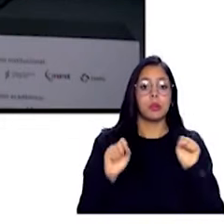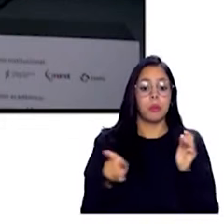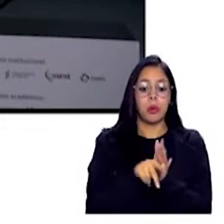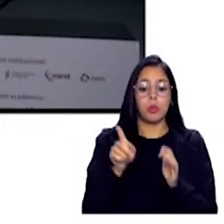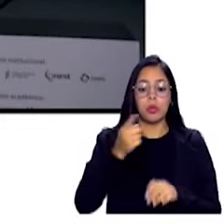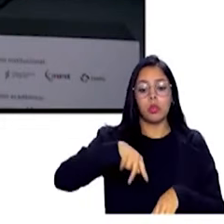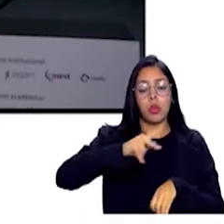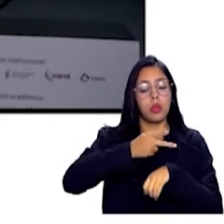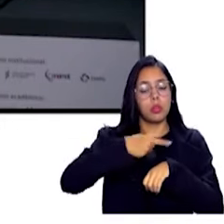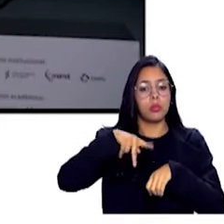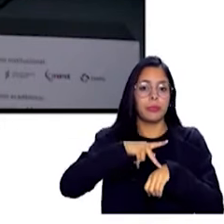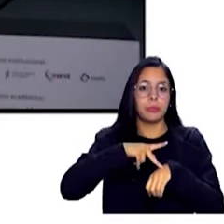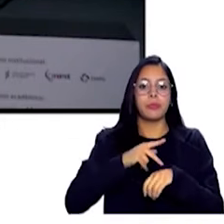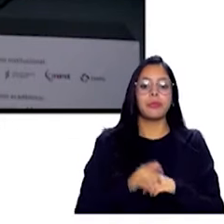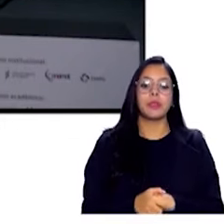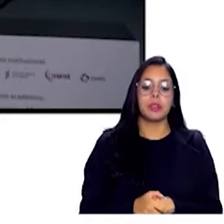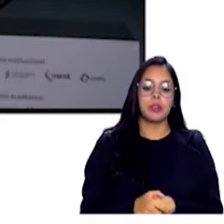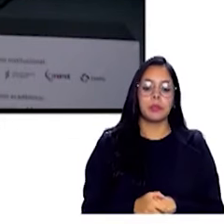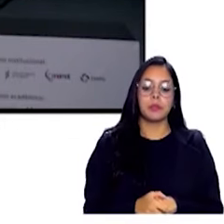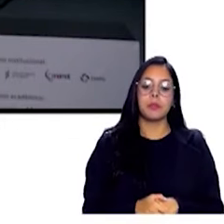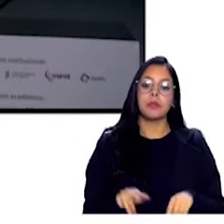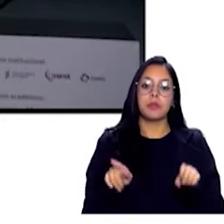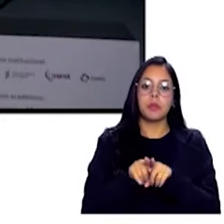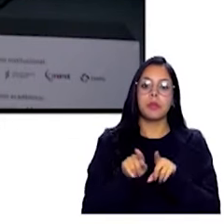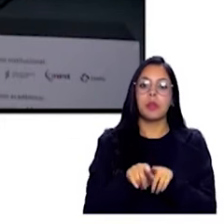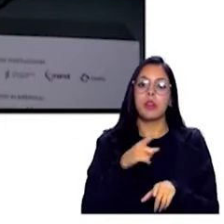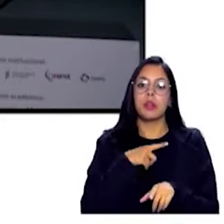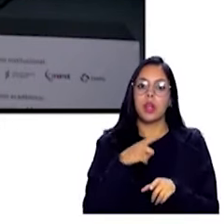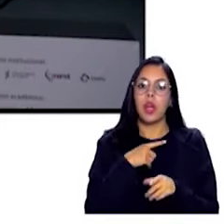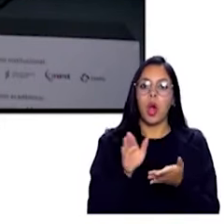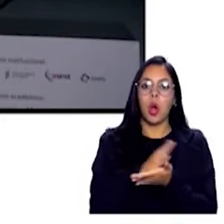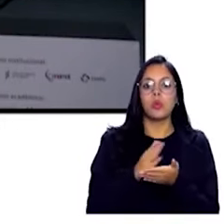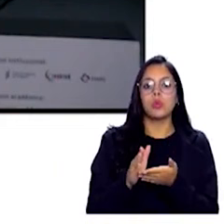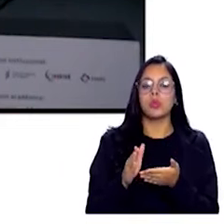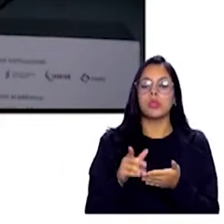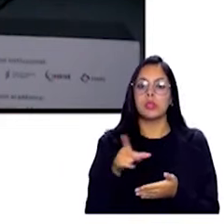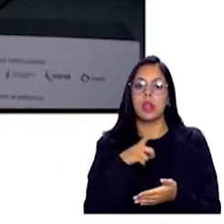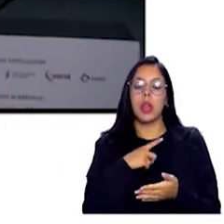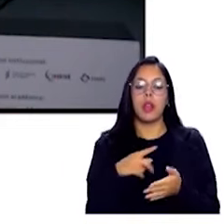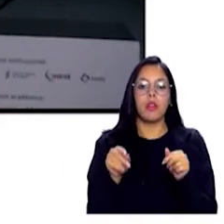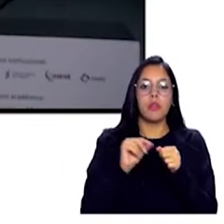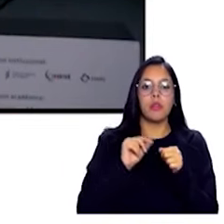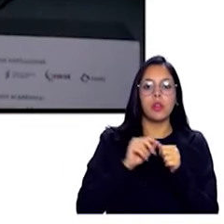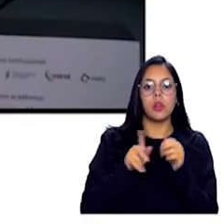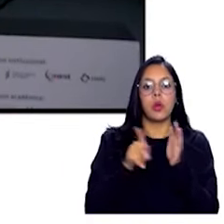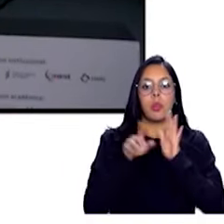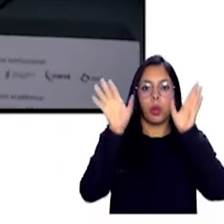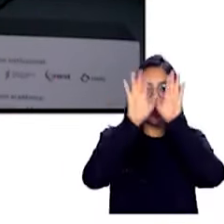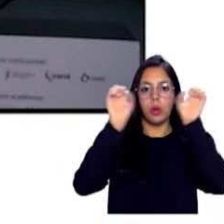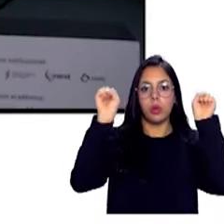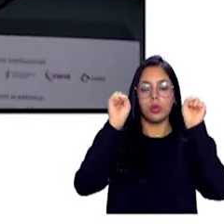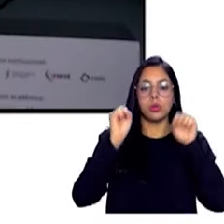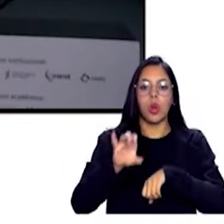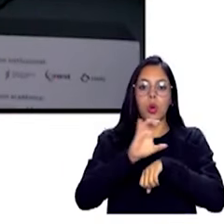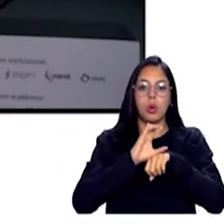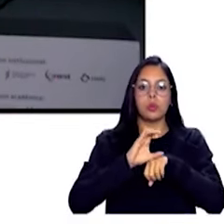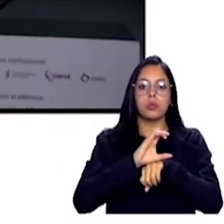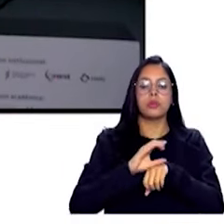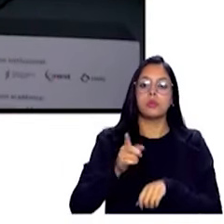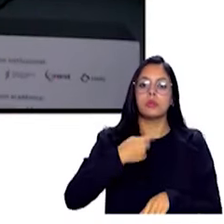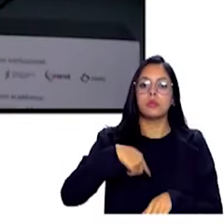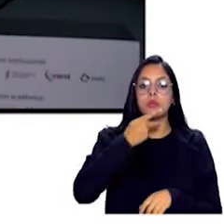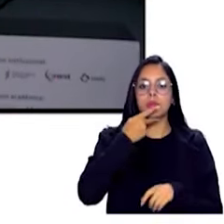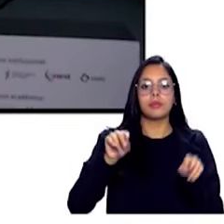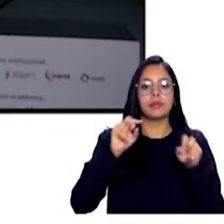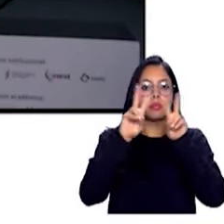a a los problemas de Las cortes constitucionales nosotros mi compero y Yo nos vamos a referir exclusivamente al tribunal de casación Y